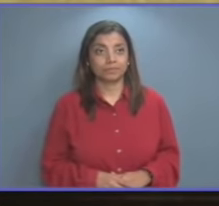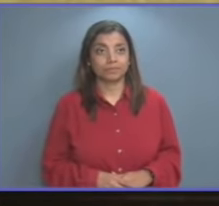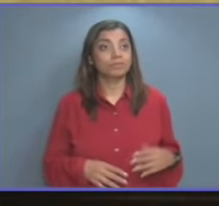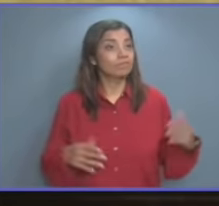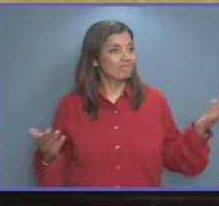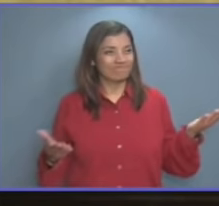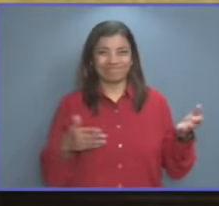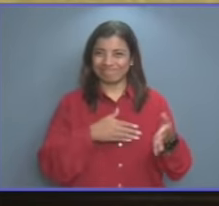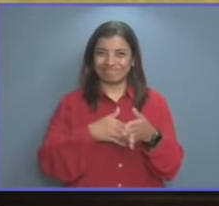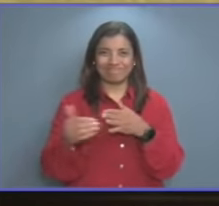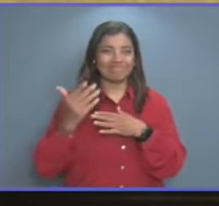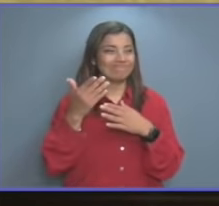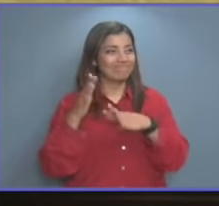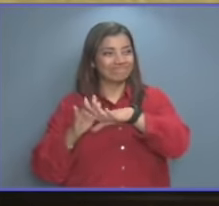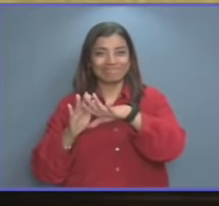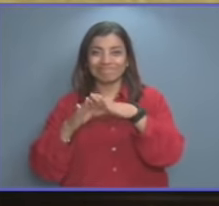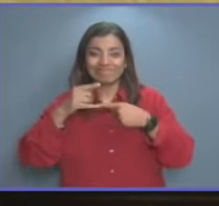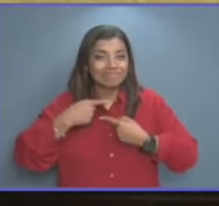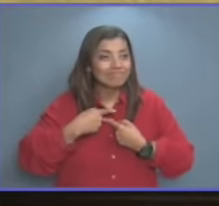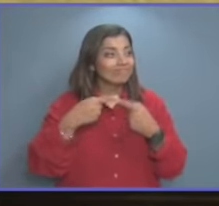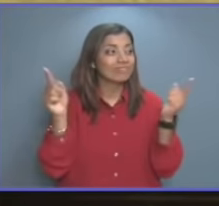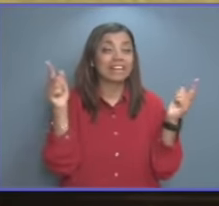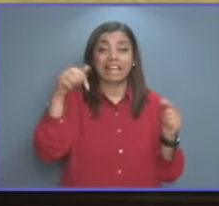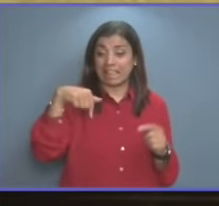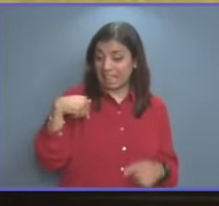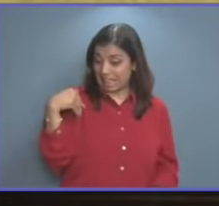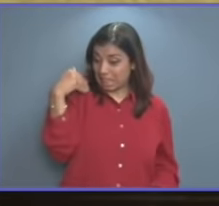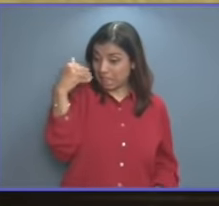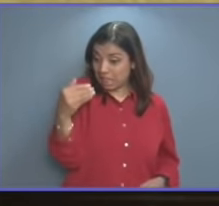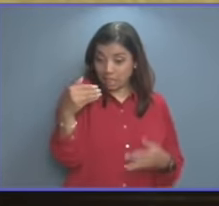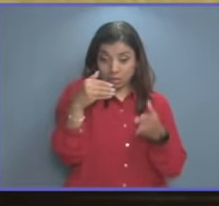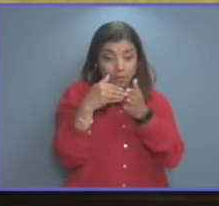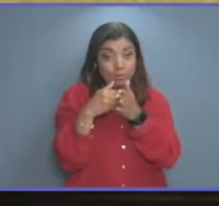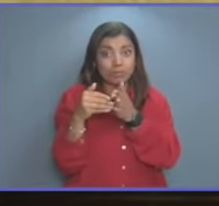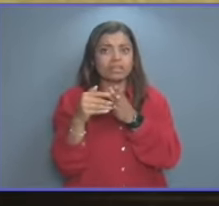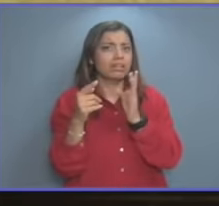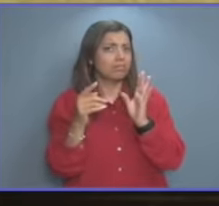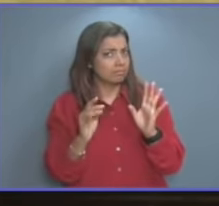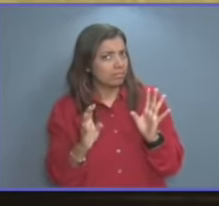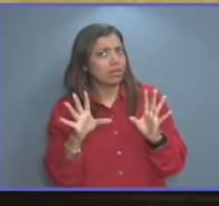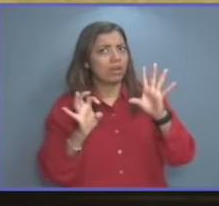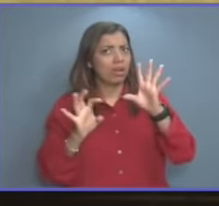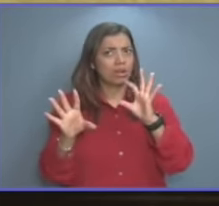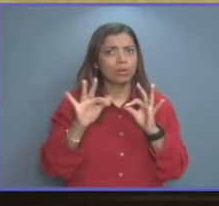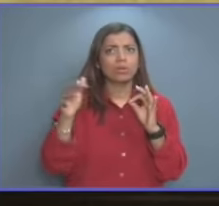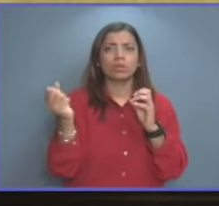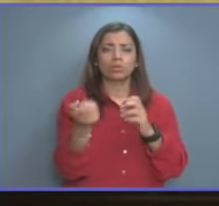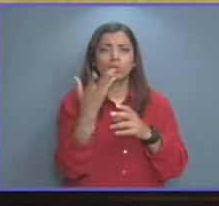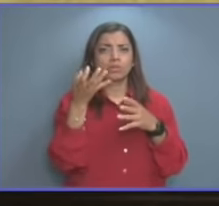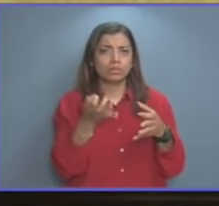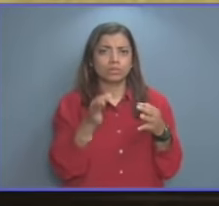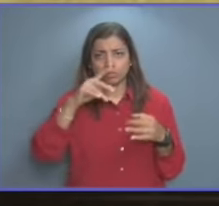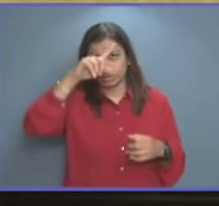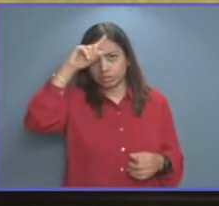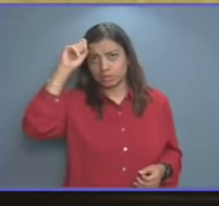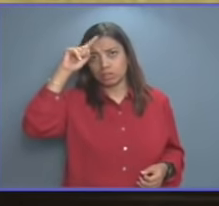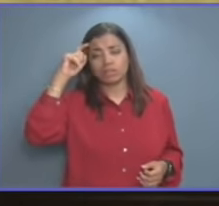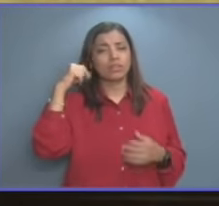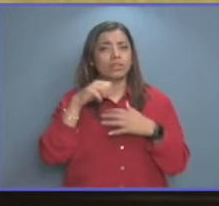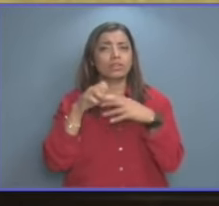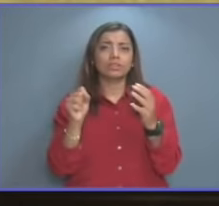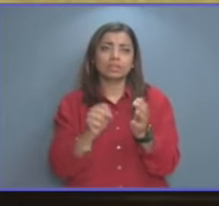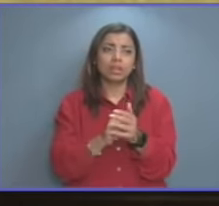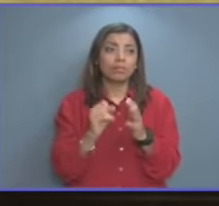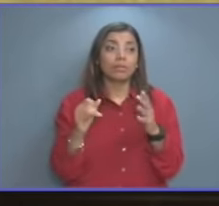iniciamos contándole que el año apenas comienza pero ya se conocen algunas líneas de trabajo legislativo como